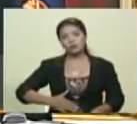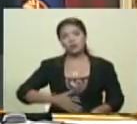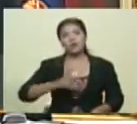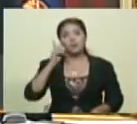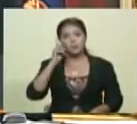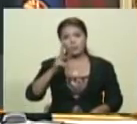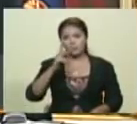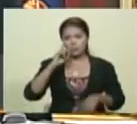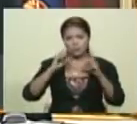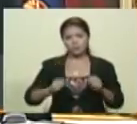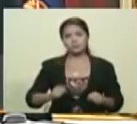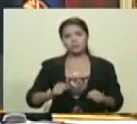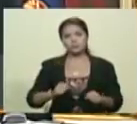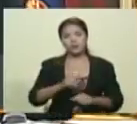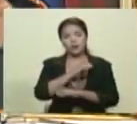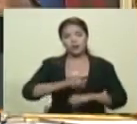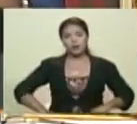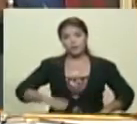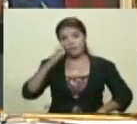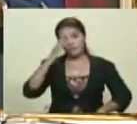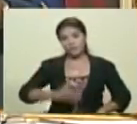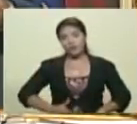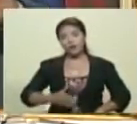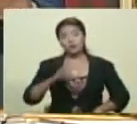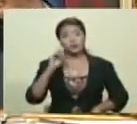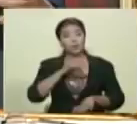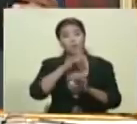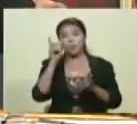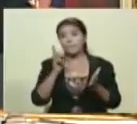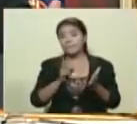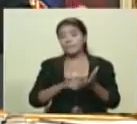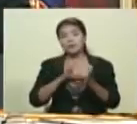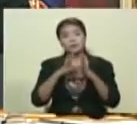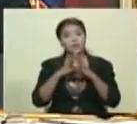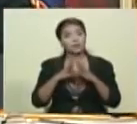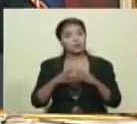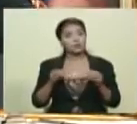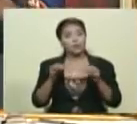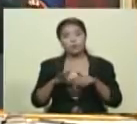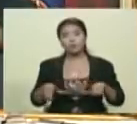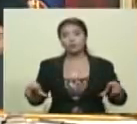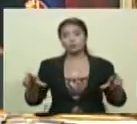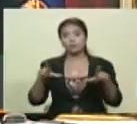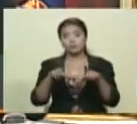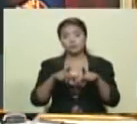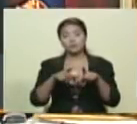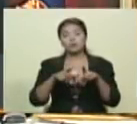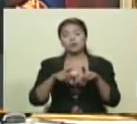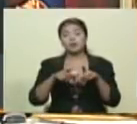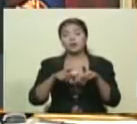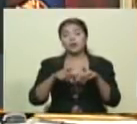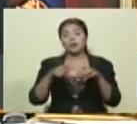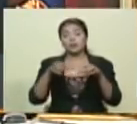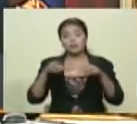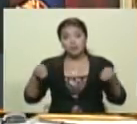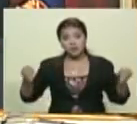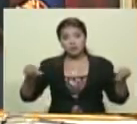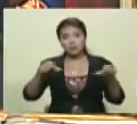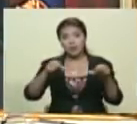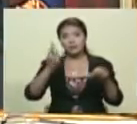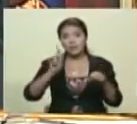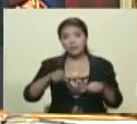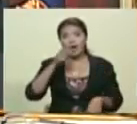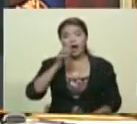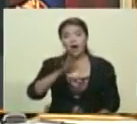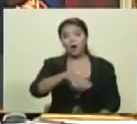profesionales de la Fuerza Armada Nacional Bolivariana en una cobertura de todo el espacio territorial y acuático de Venezuela, poniendo